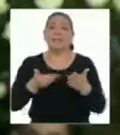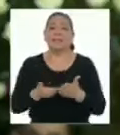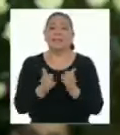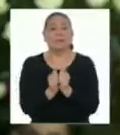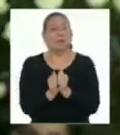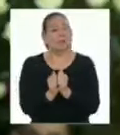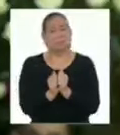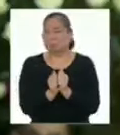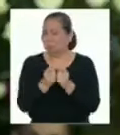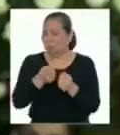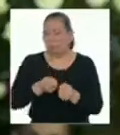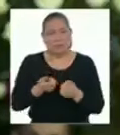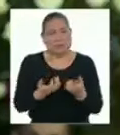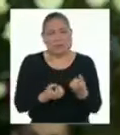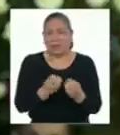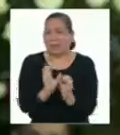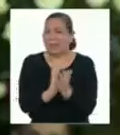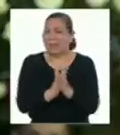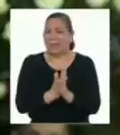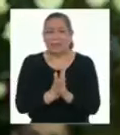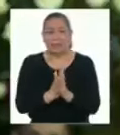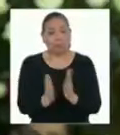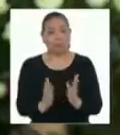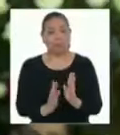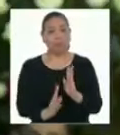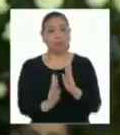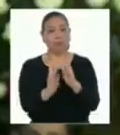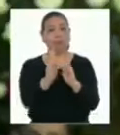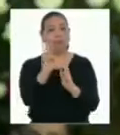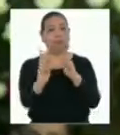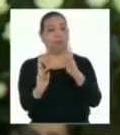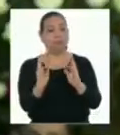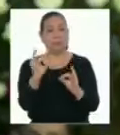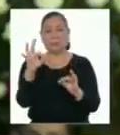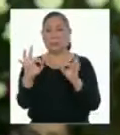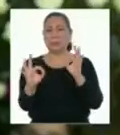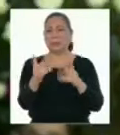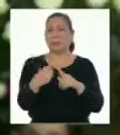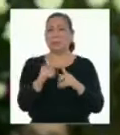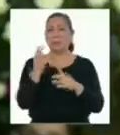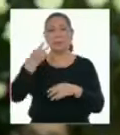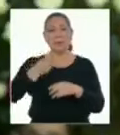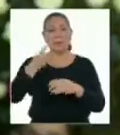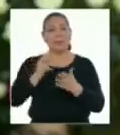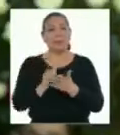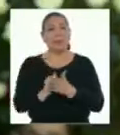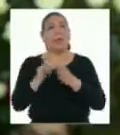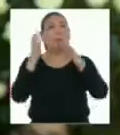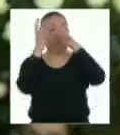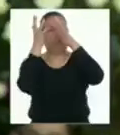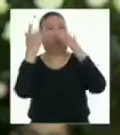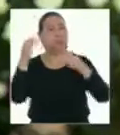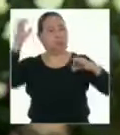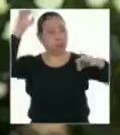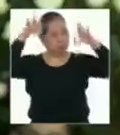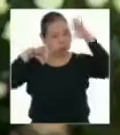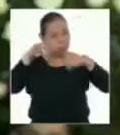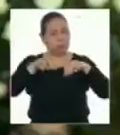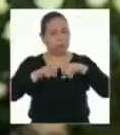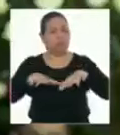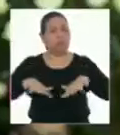la podarán ni la deshierbarán, crecerán zarzas y espinos, prohibiré a las nubes que lluevan